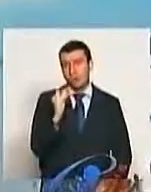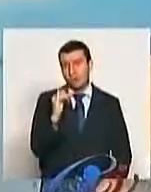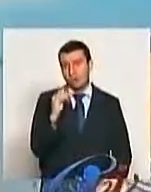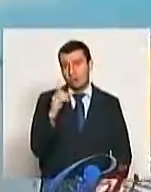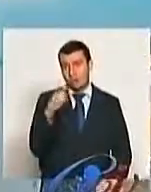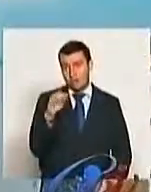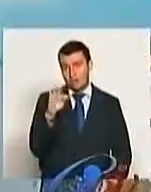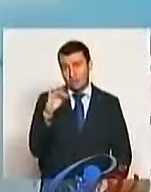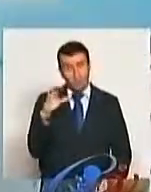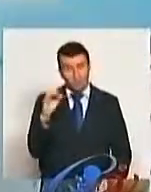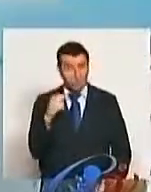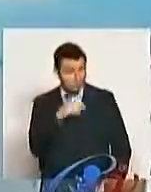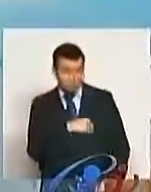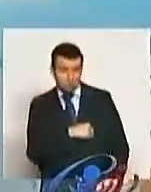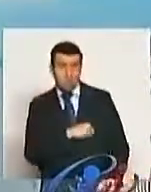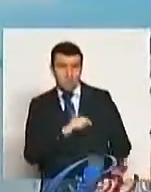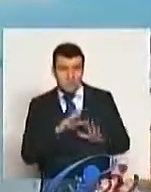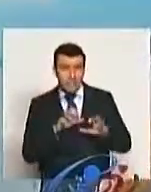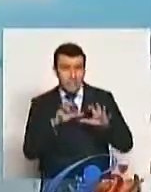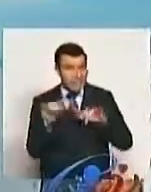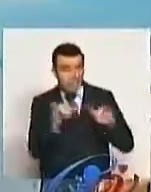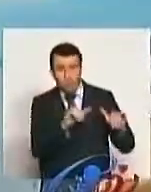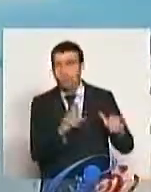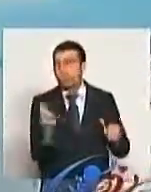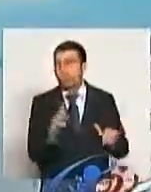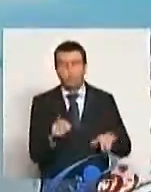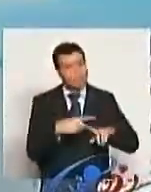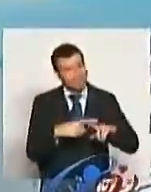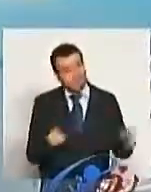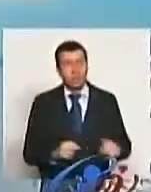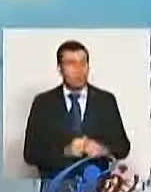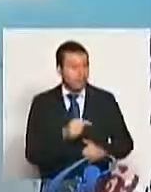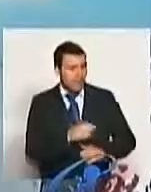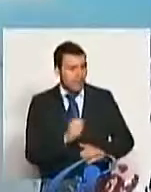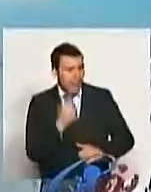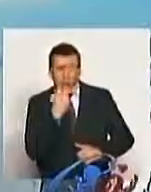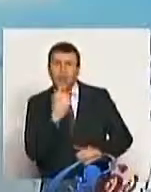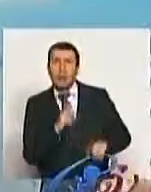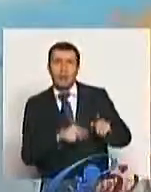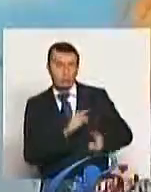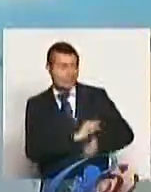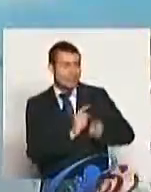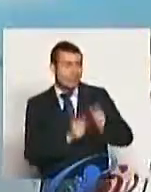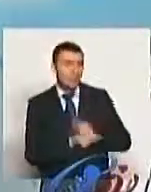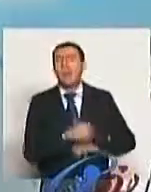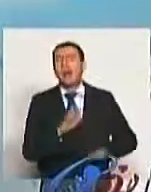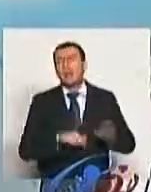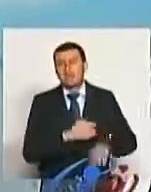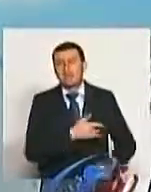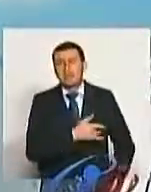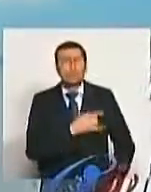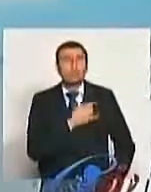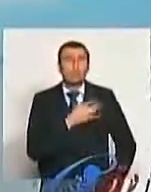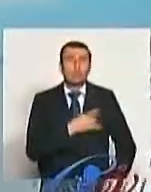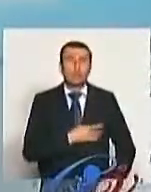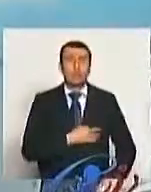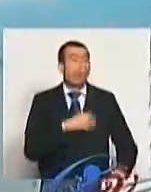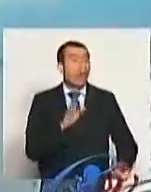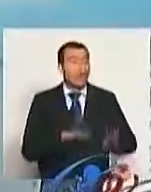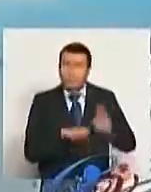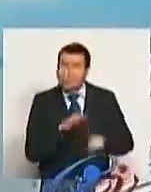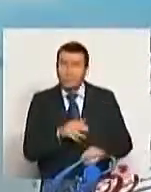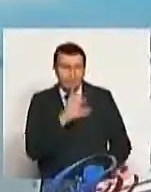de estos son cambios benignos que no tienen ninguna trascendencia, que ocasionalmente generan dolor. La mayoría de las veces no generan